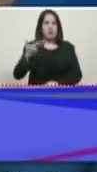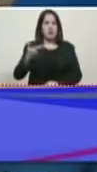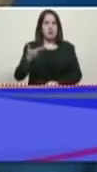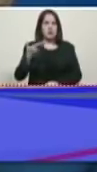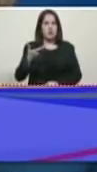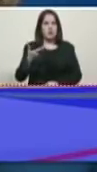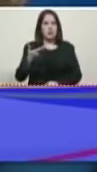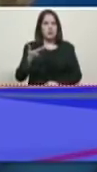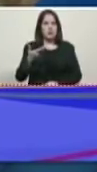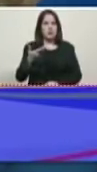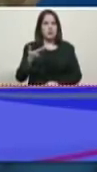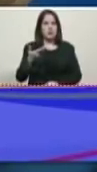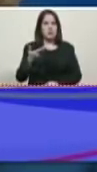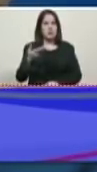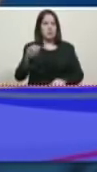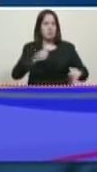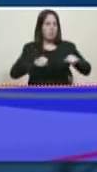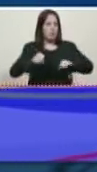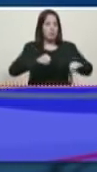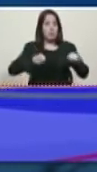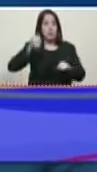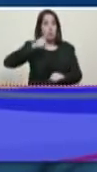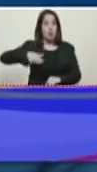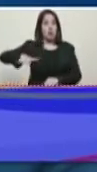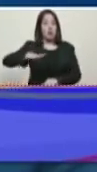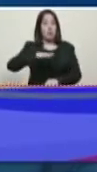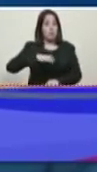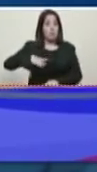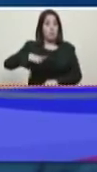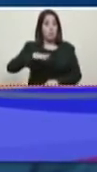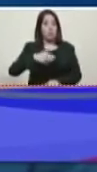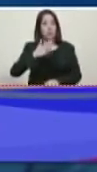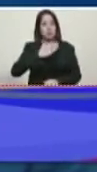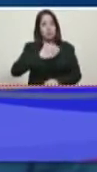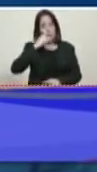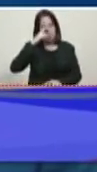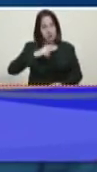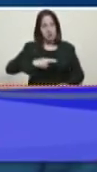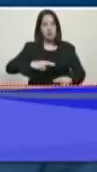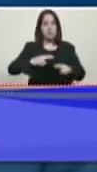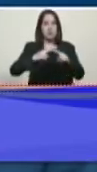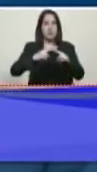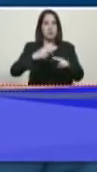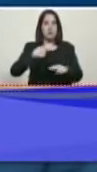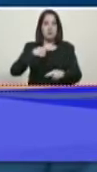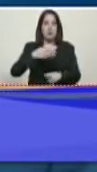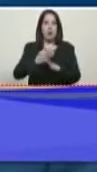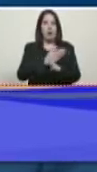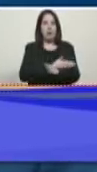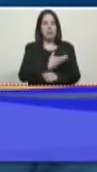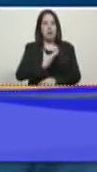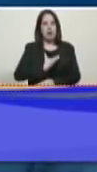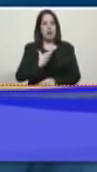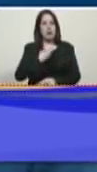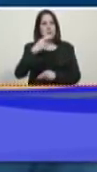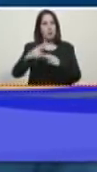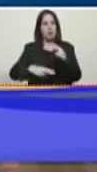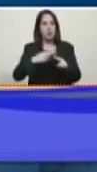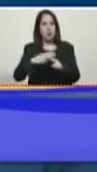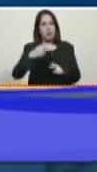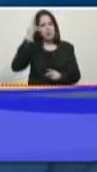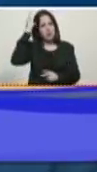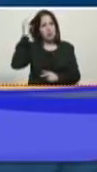que es la fibra de este pueblo yo humildemente cuando fui alcalde de la ciudad de puerto cabello